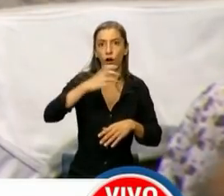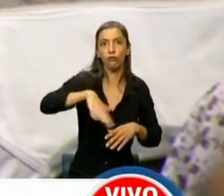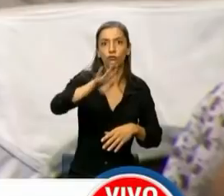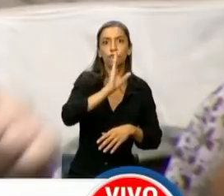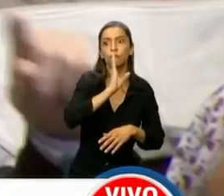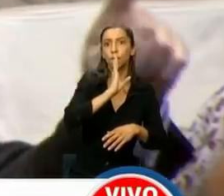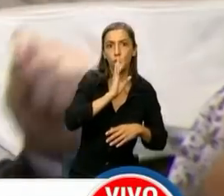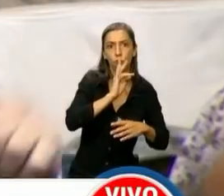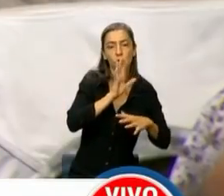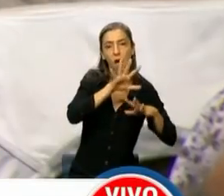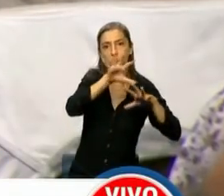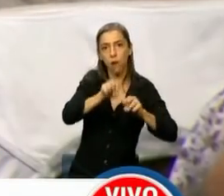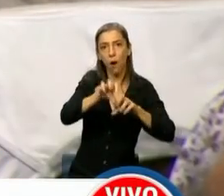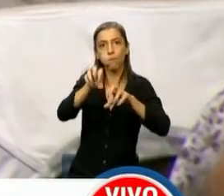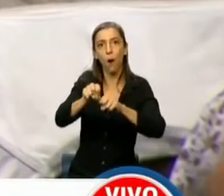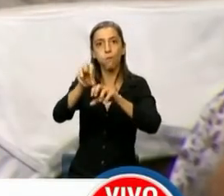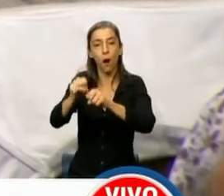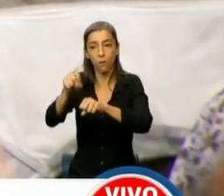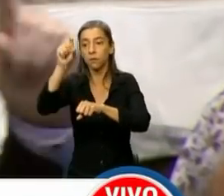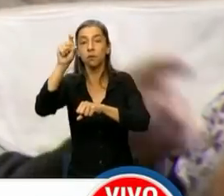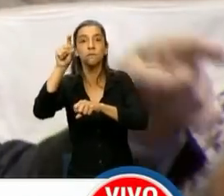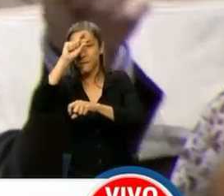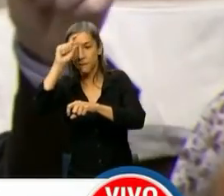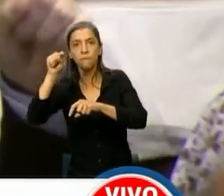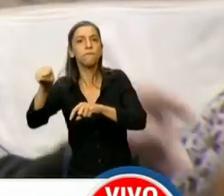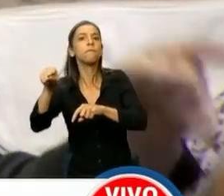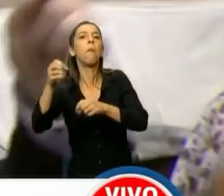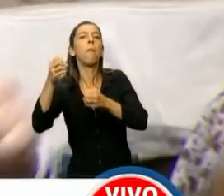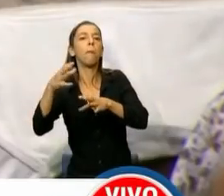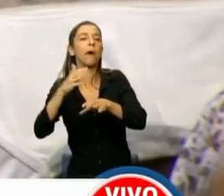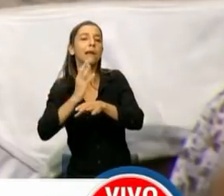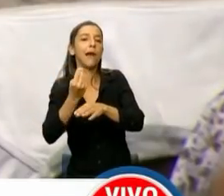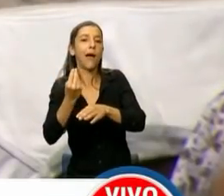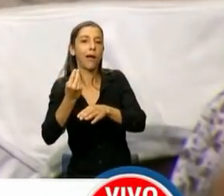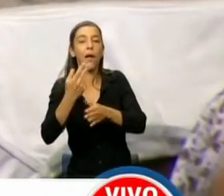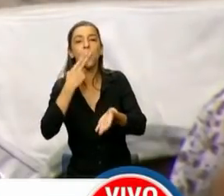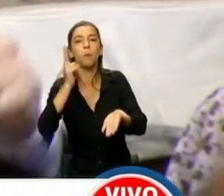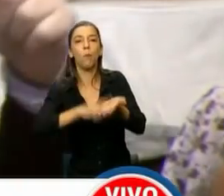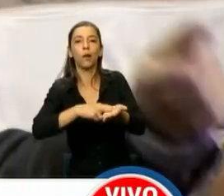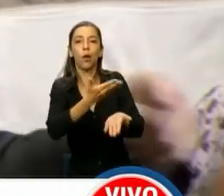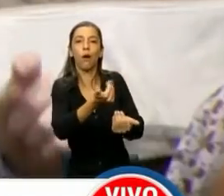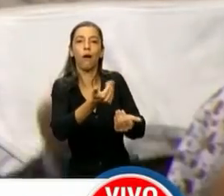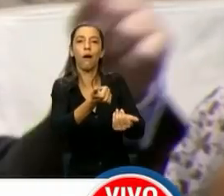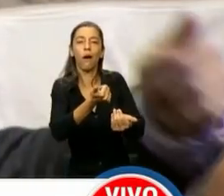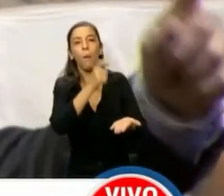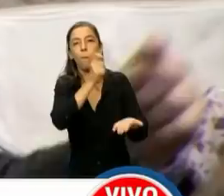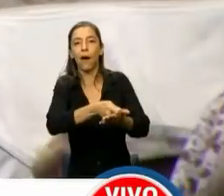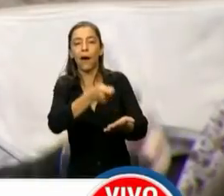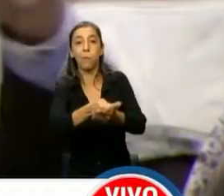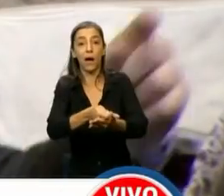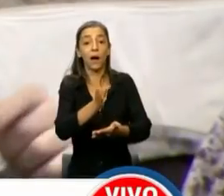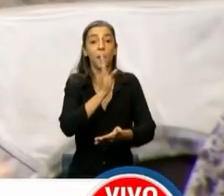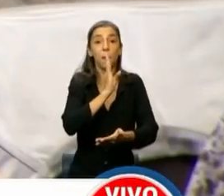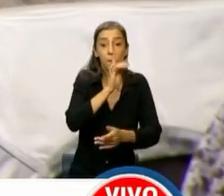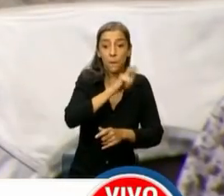judío, y para frenar dicho avance, le empezaron a poner impuestos. Y como aún así el pueblo